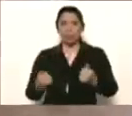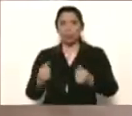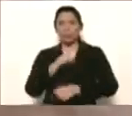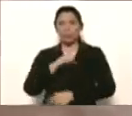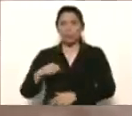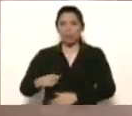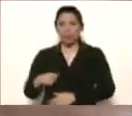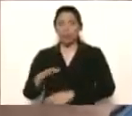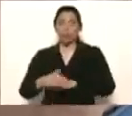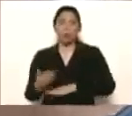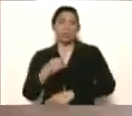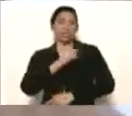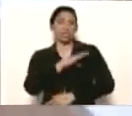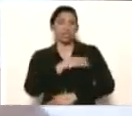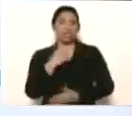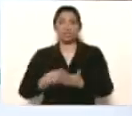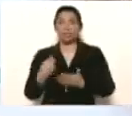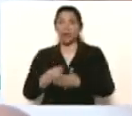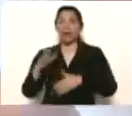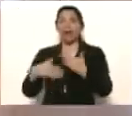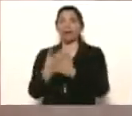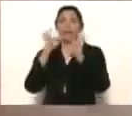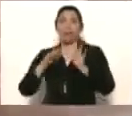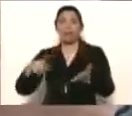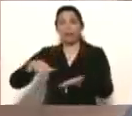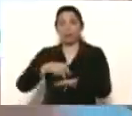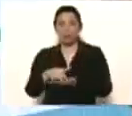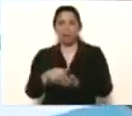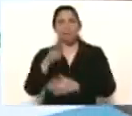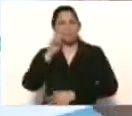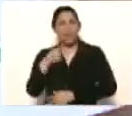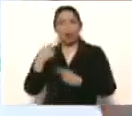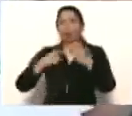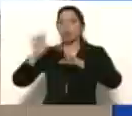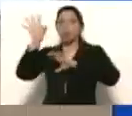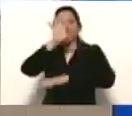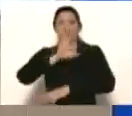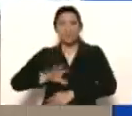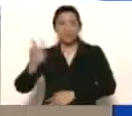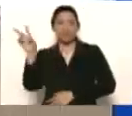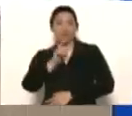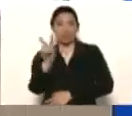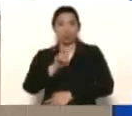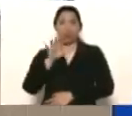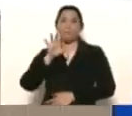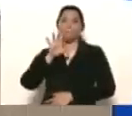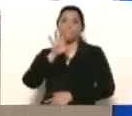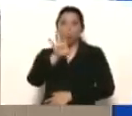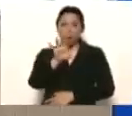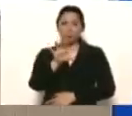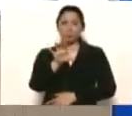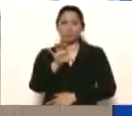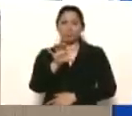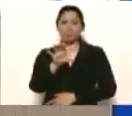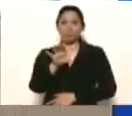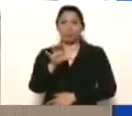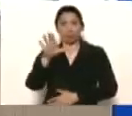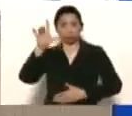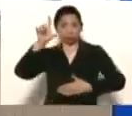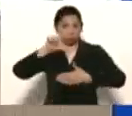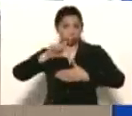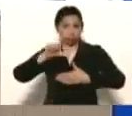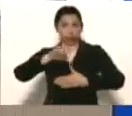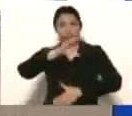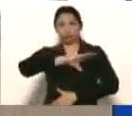modo de caminar y luego vemos ustedes el resto de los países así que venezuela es el país de américa latina y